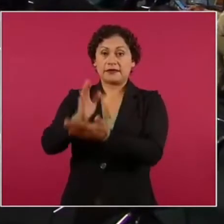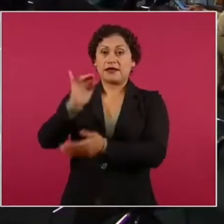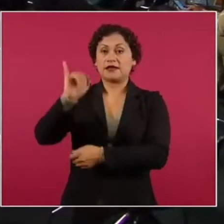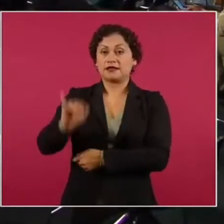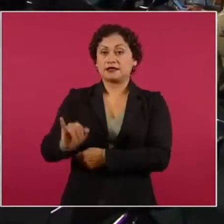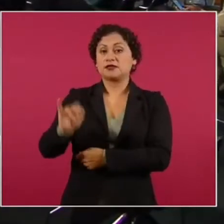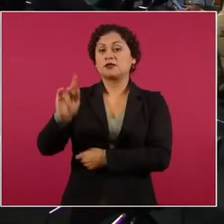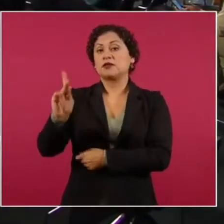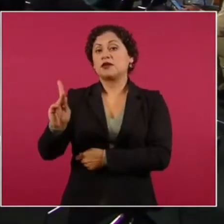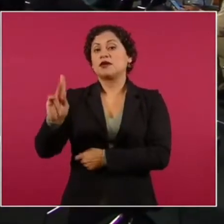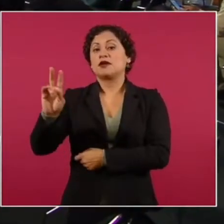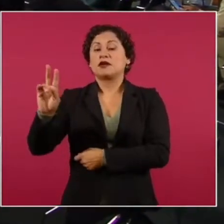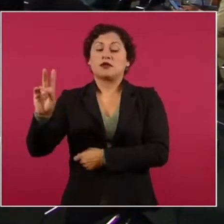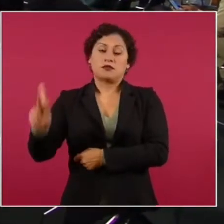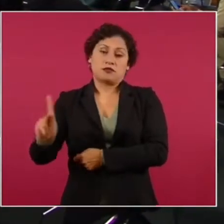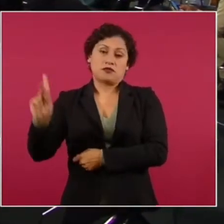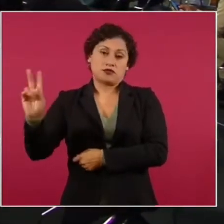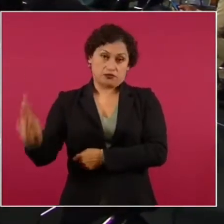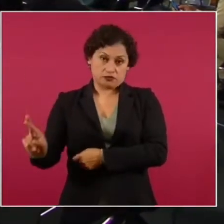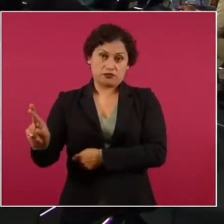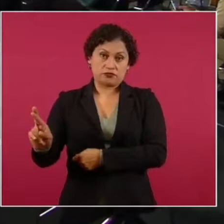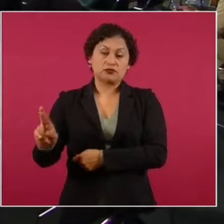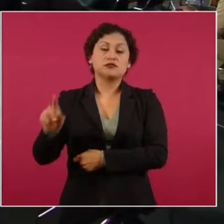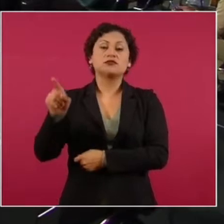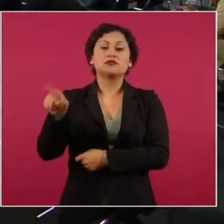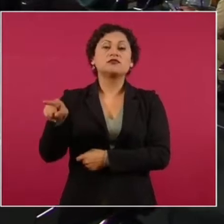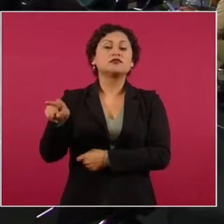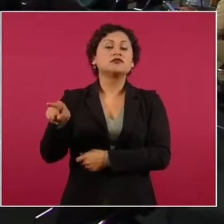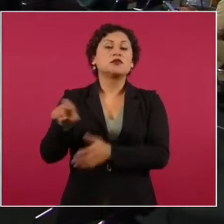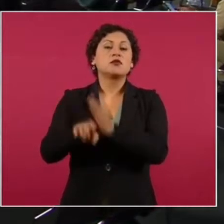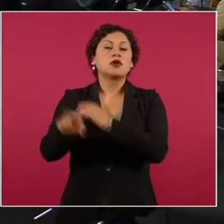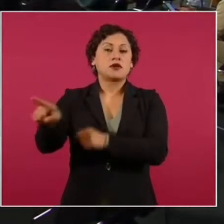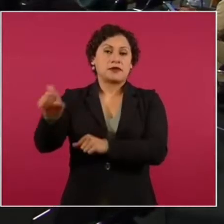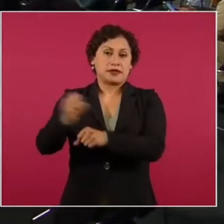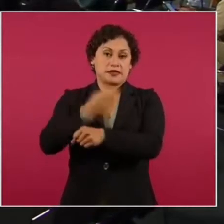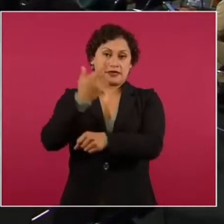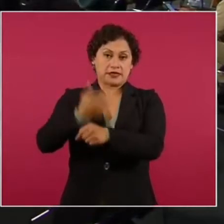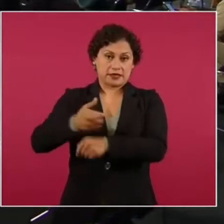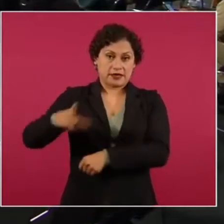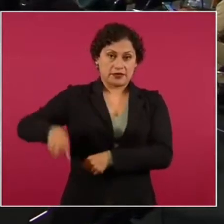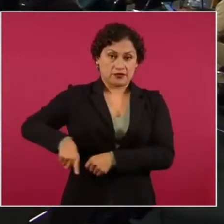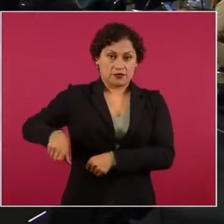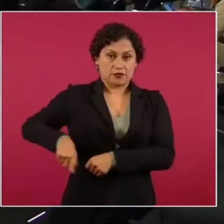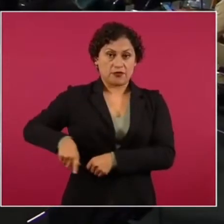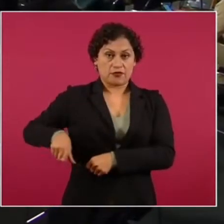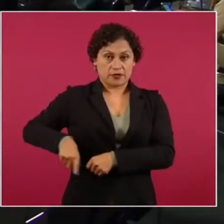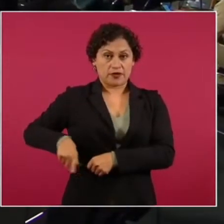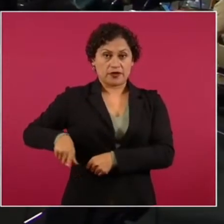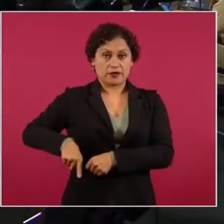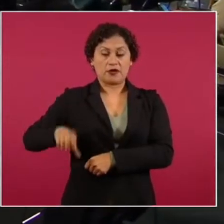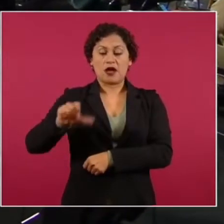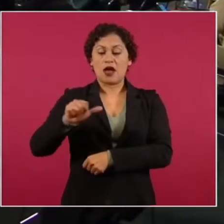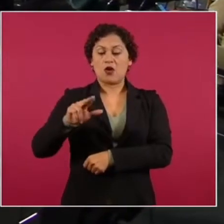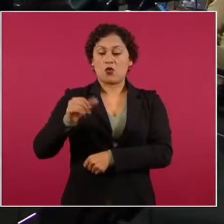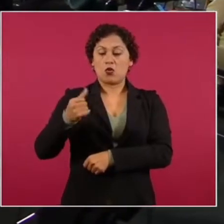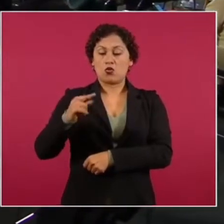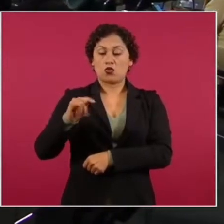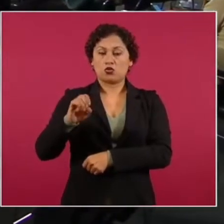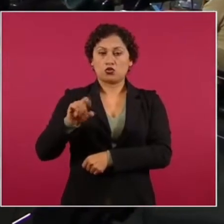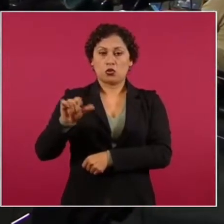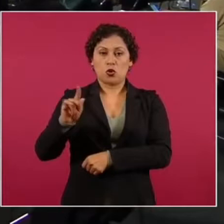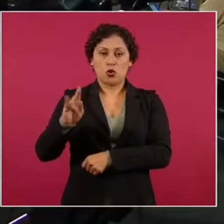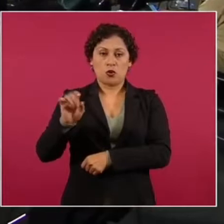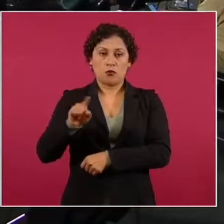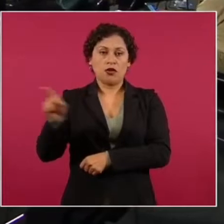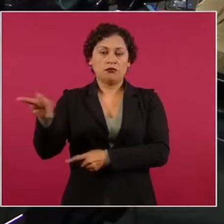Robado y en su momento que incluso sería el secretario de Gobernación, Adán Augusto López, quien nos presentaría un informe